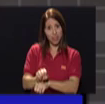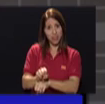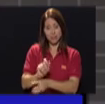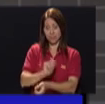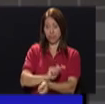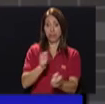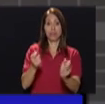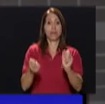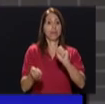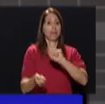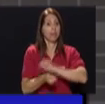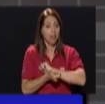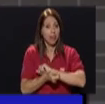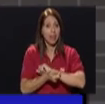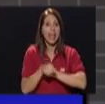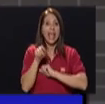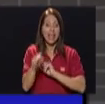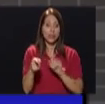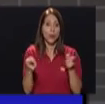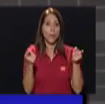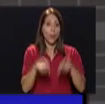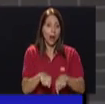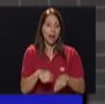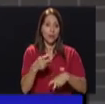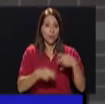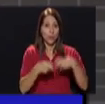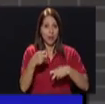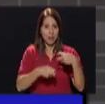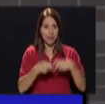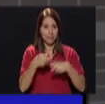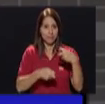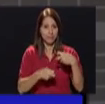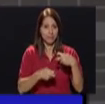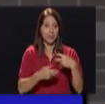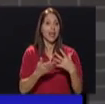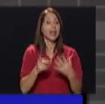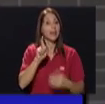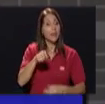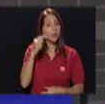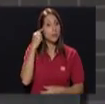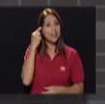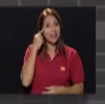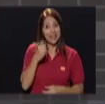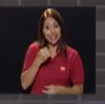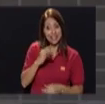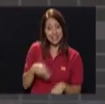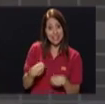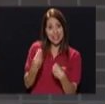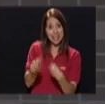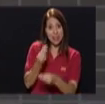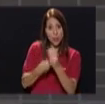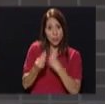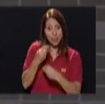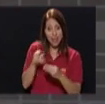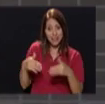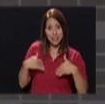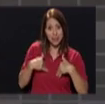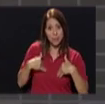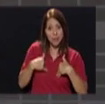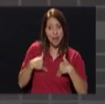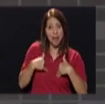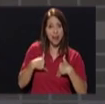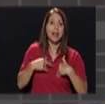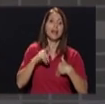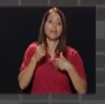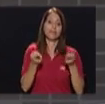al animal, a la especie que sea que le estemos alimentando, y eso después va a provocarnos un problema. Tenemos que pensar